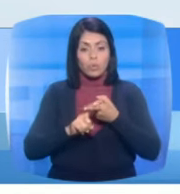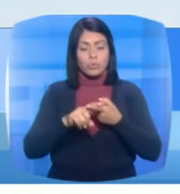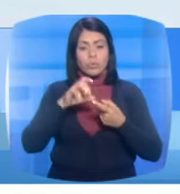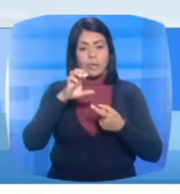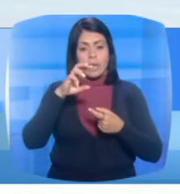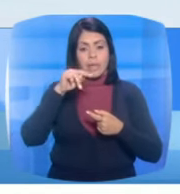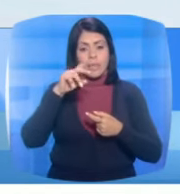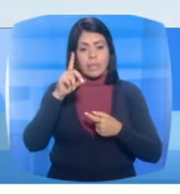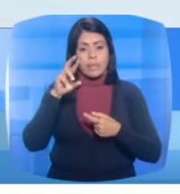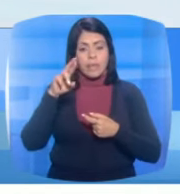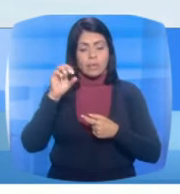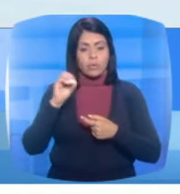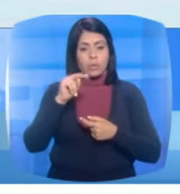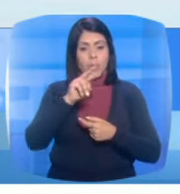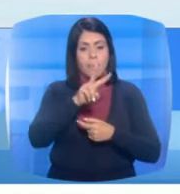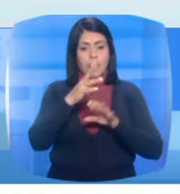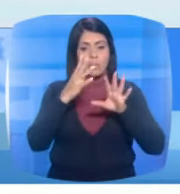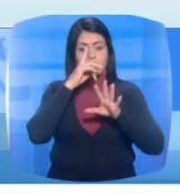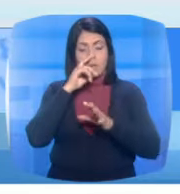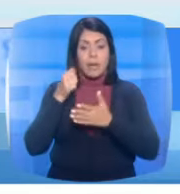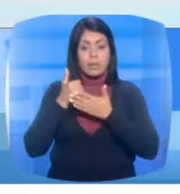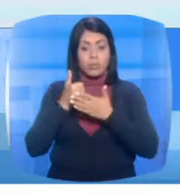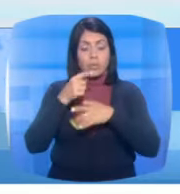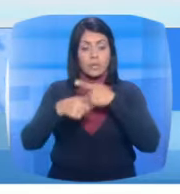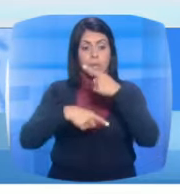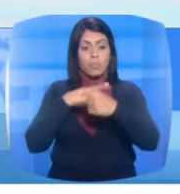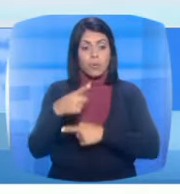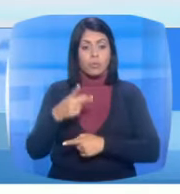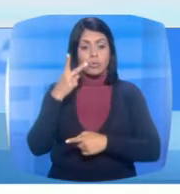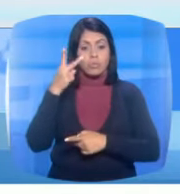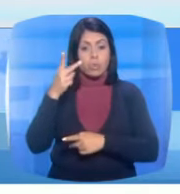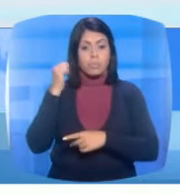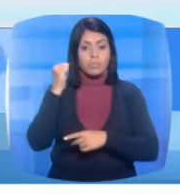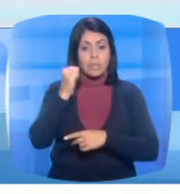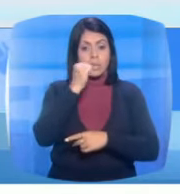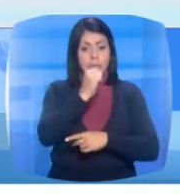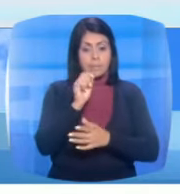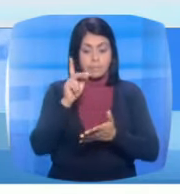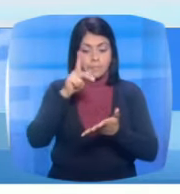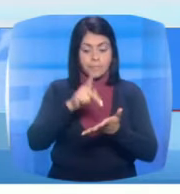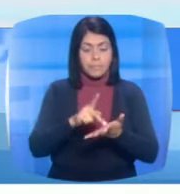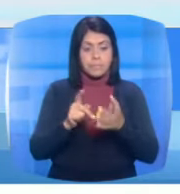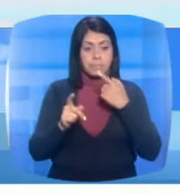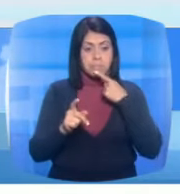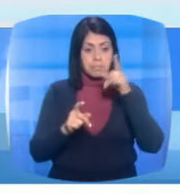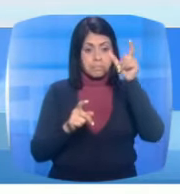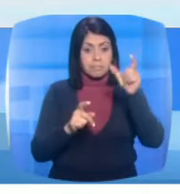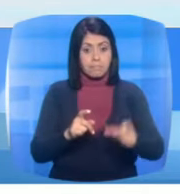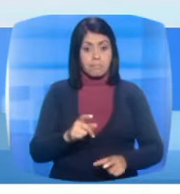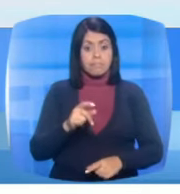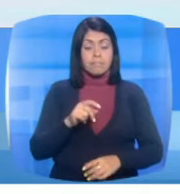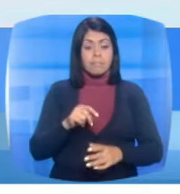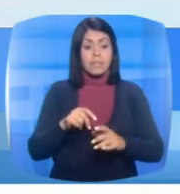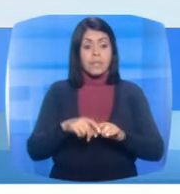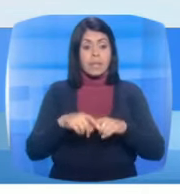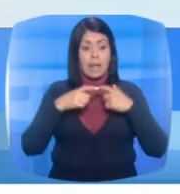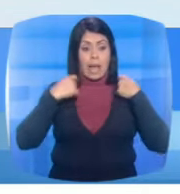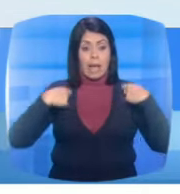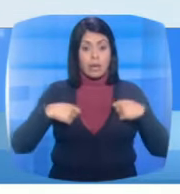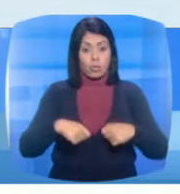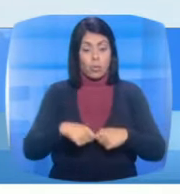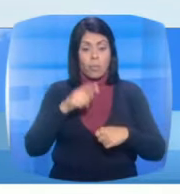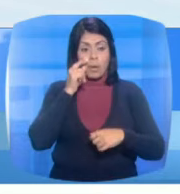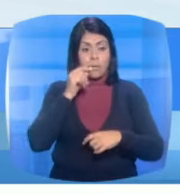Álvarez de 29 quienes habrían llegado a la casa Luego de los dos primeros asesinatos Indicó que Medina le quitó las prendas de vestir a